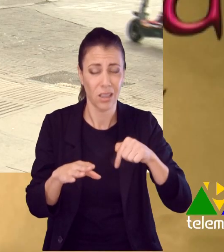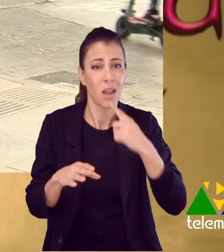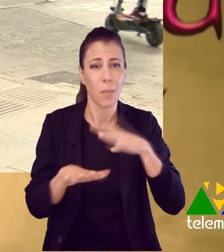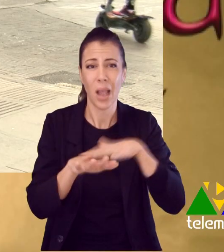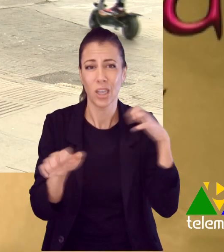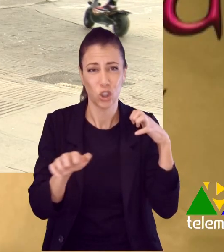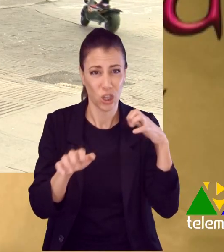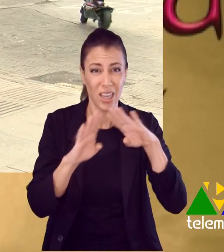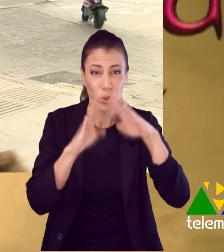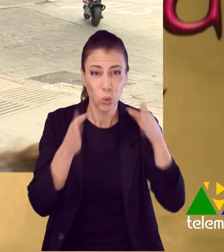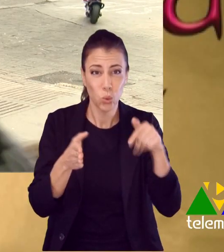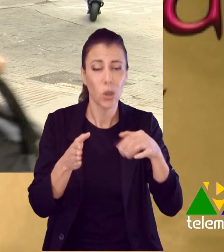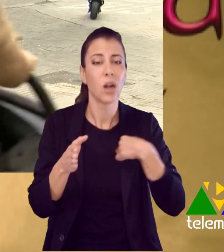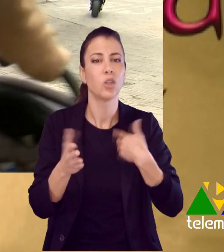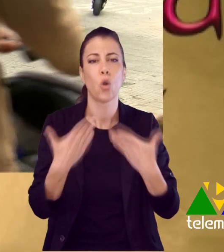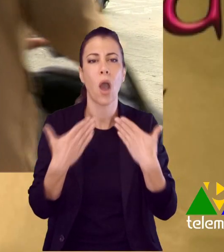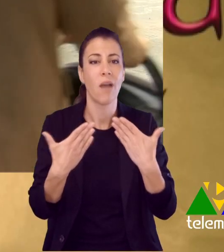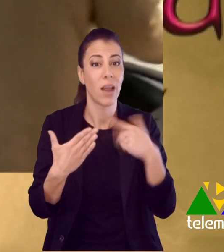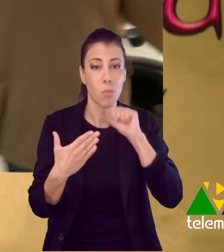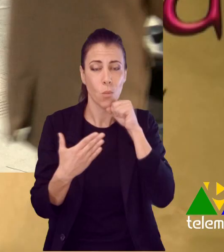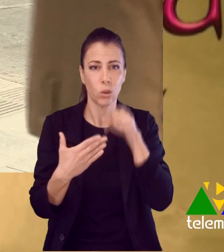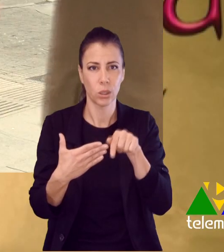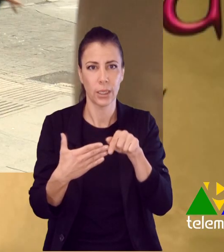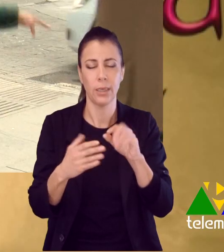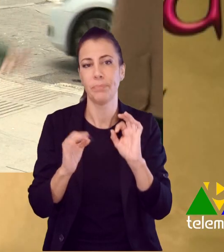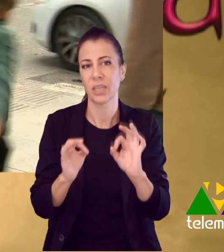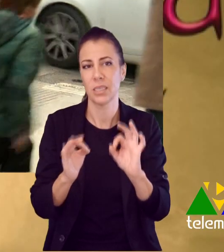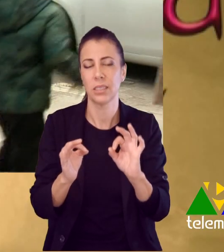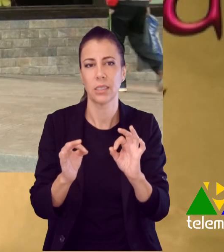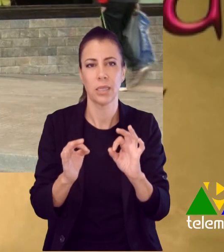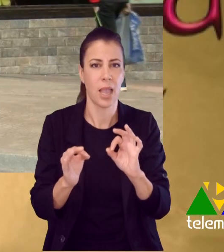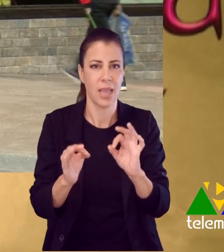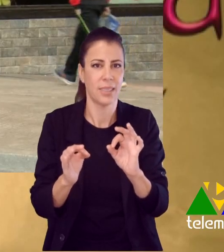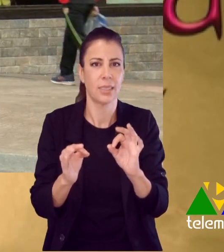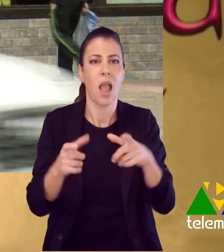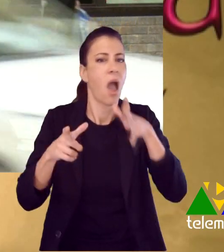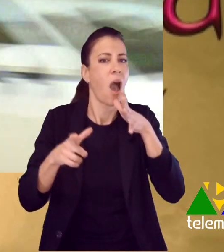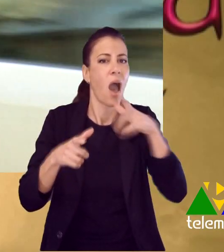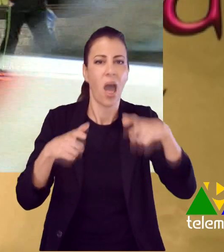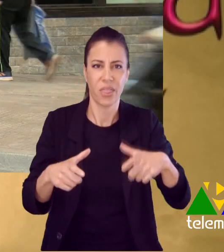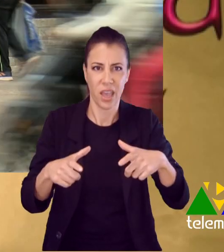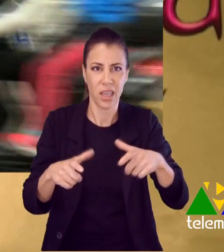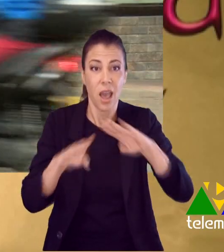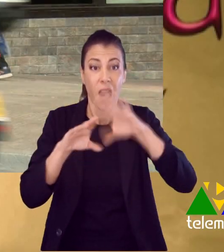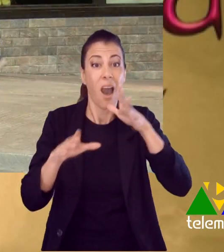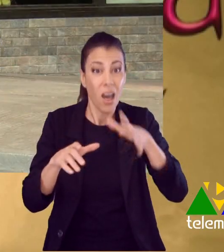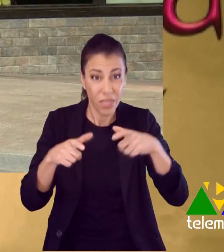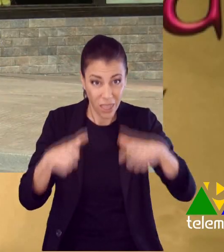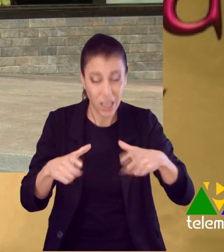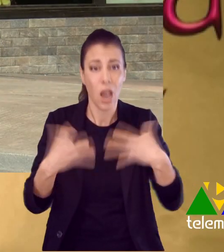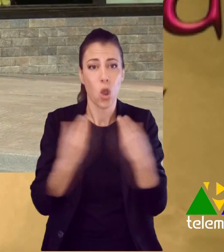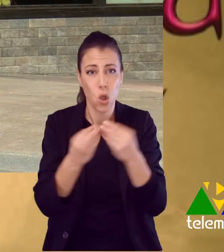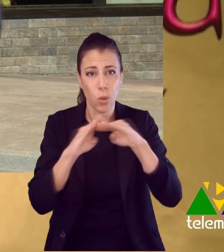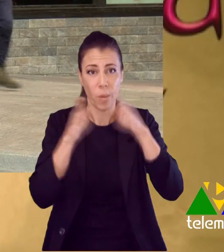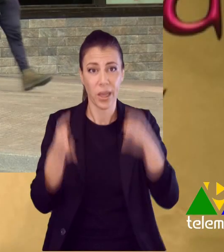mayor parte de los túneles estos que hablamos de Motril eran acequias, eran acequias embovedadas, y aquí en